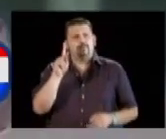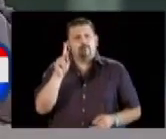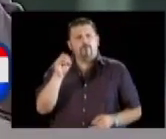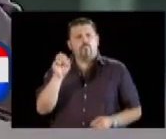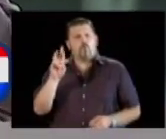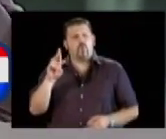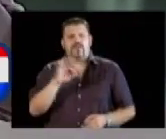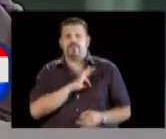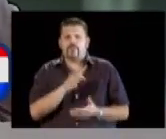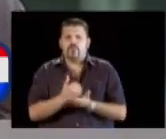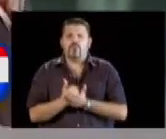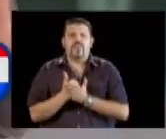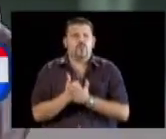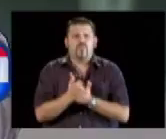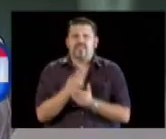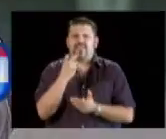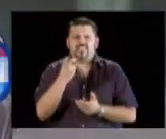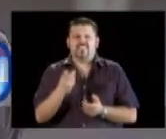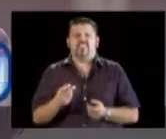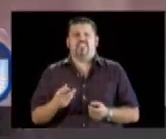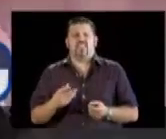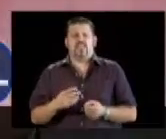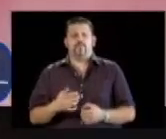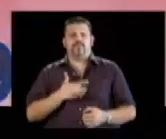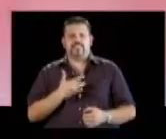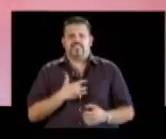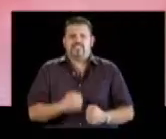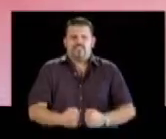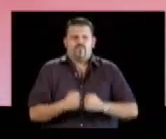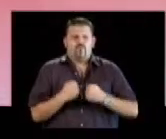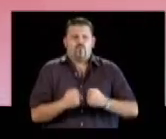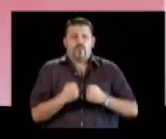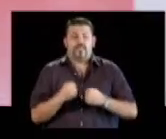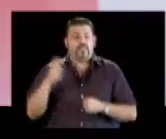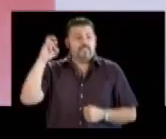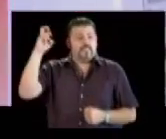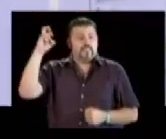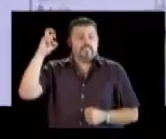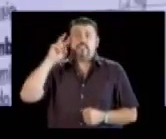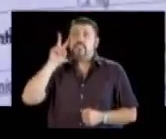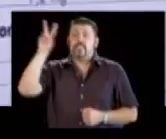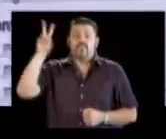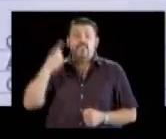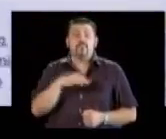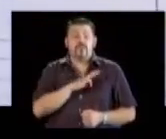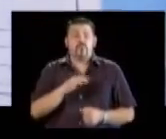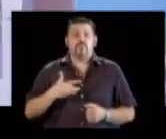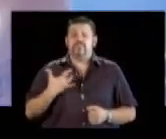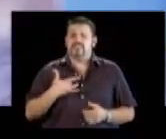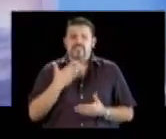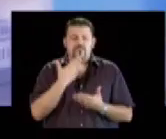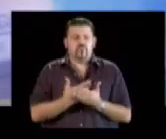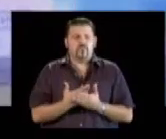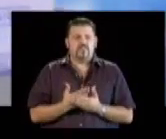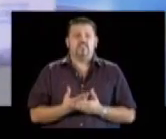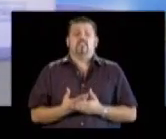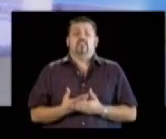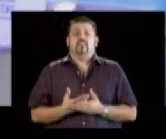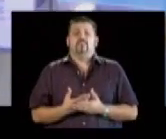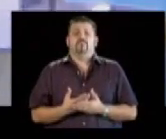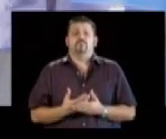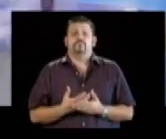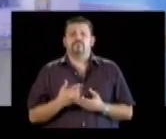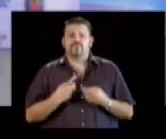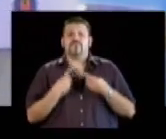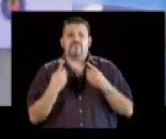eso, ayuda a dar tono muscular, ayuda a regenerar órganos internos, porque tiene unos aminoácidos como la arginina,